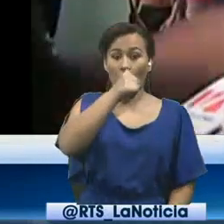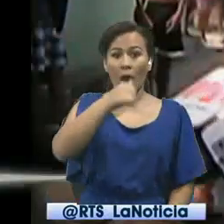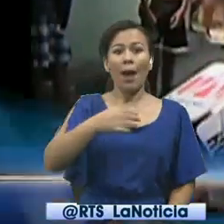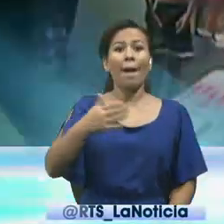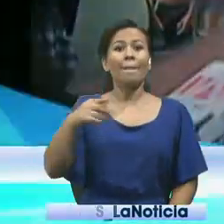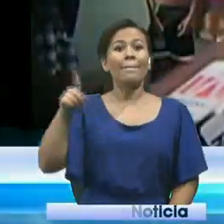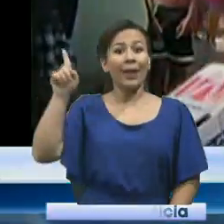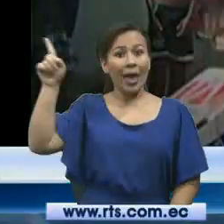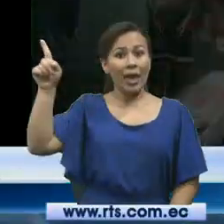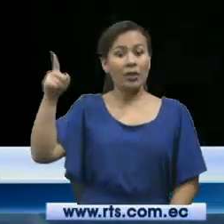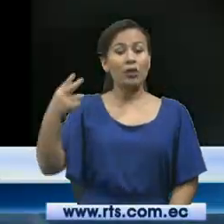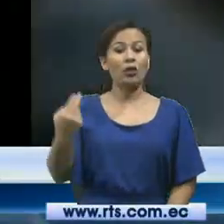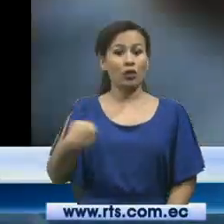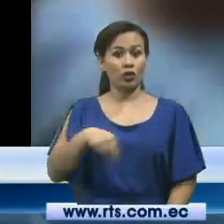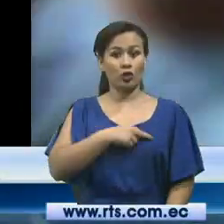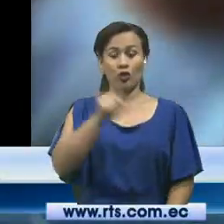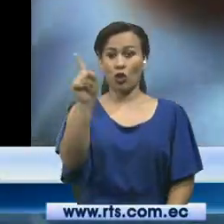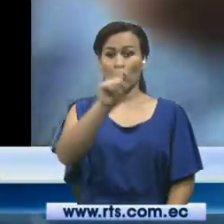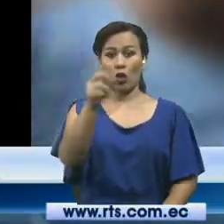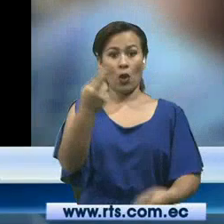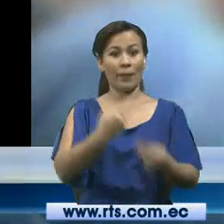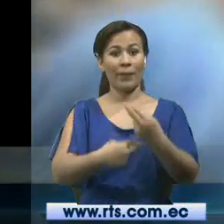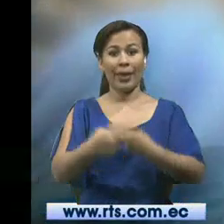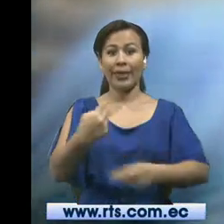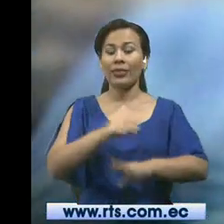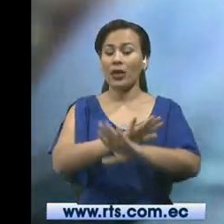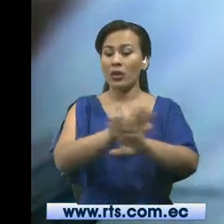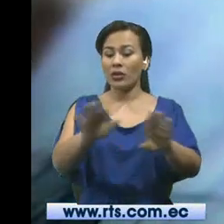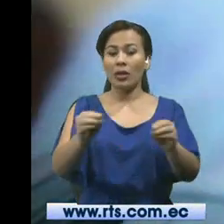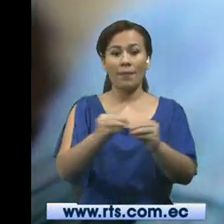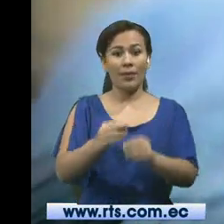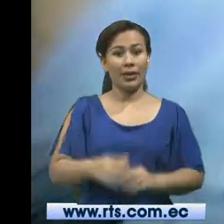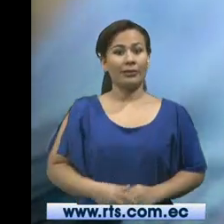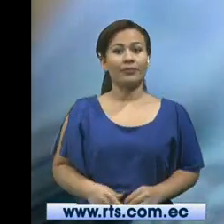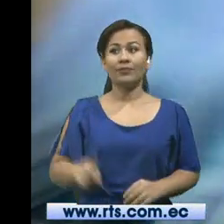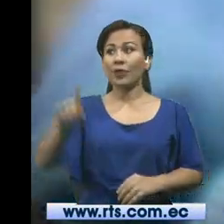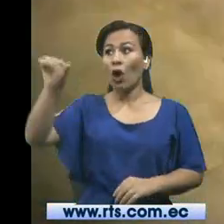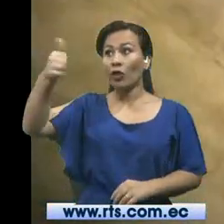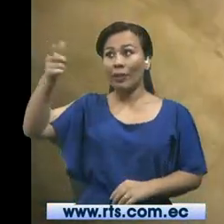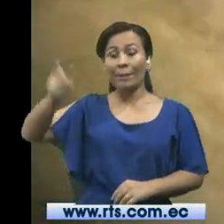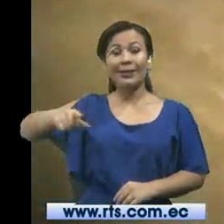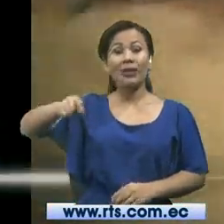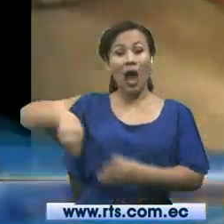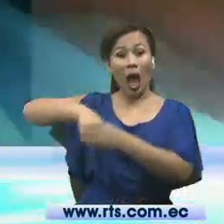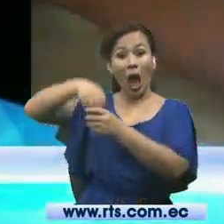sus drogas, no los que no venden. Papá está comprando en la tienda, ahora él se va yendo por ahí porque él vive allá atrás, ahora